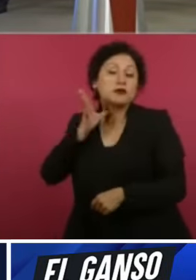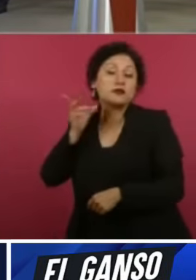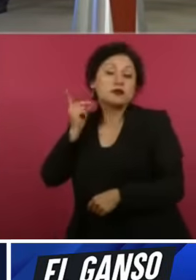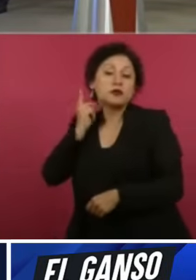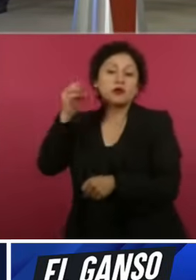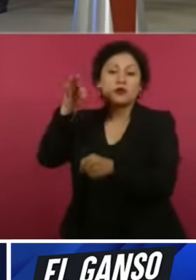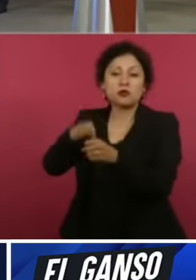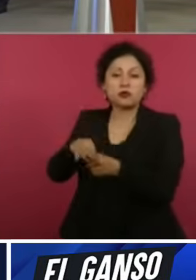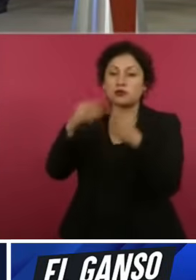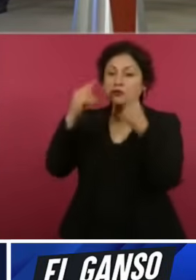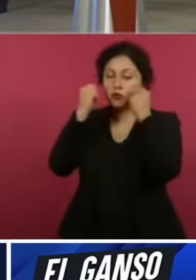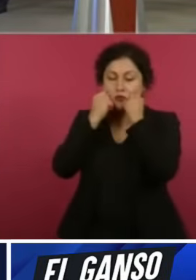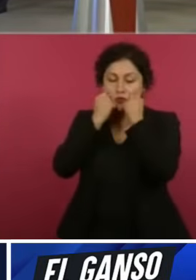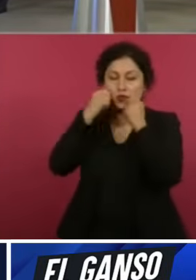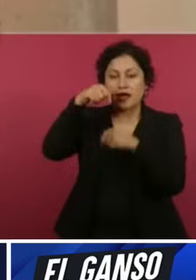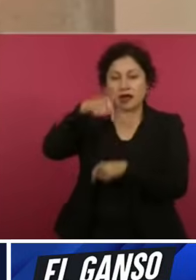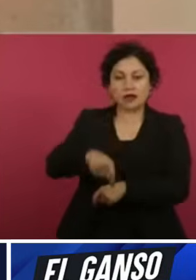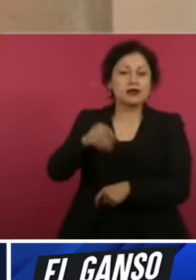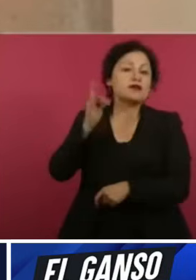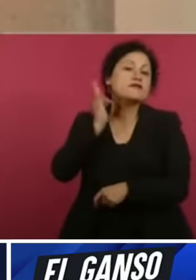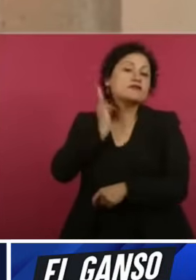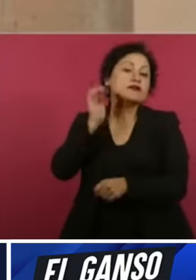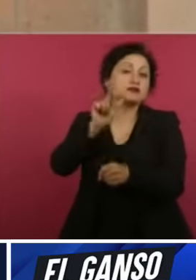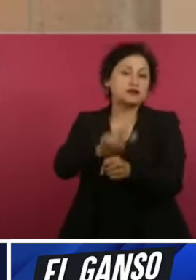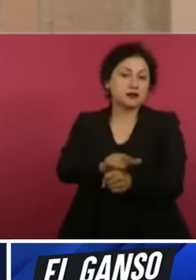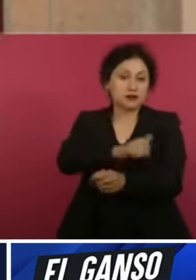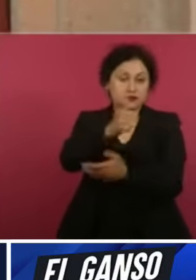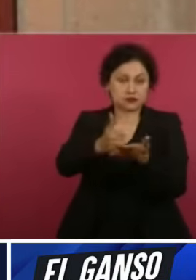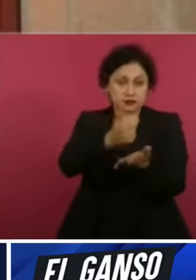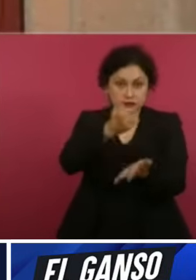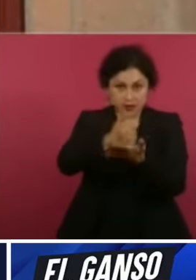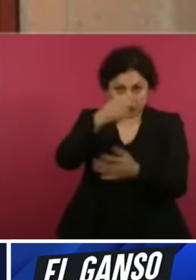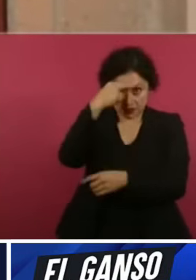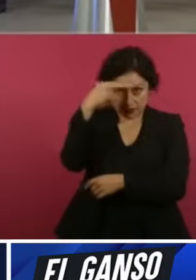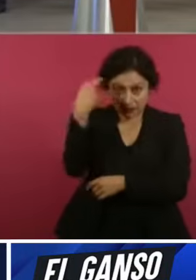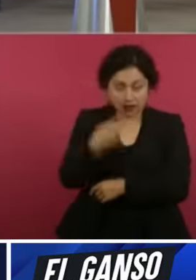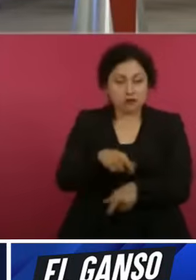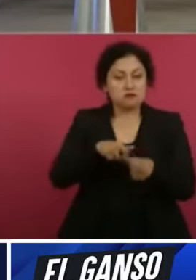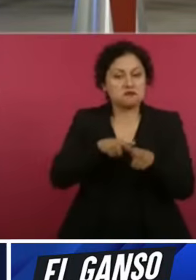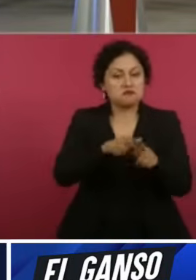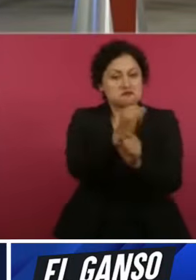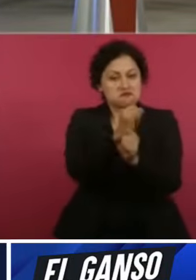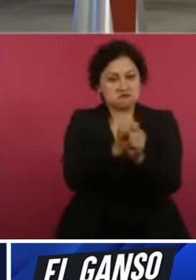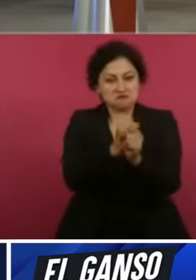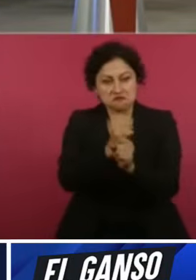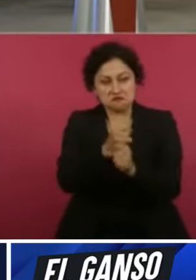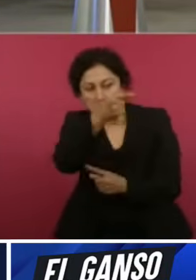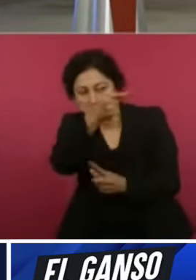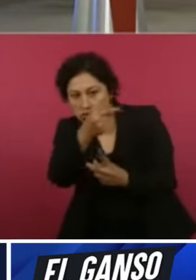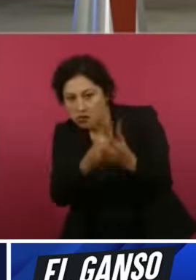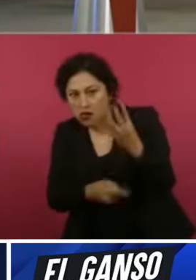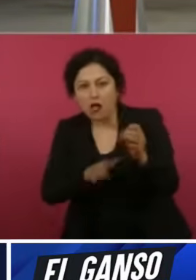de la Ciudad de México continúa con los procesos penales en su contra es cuo